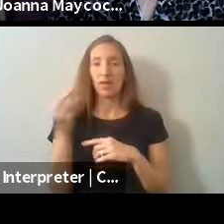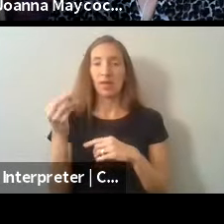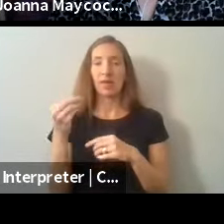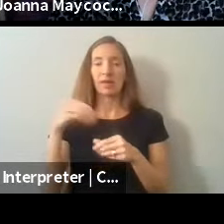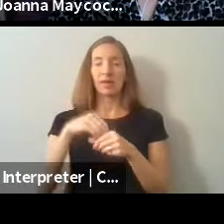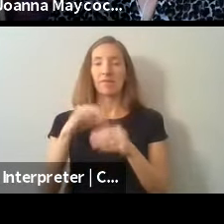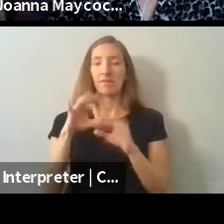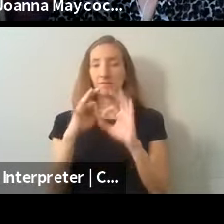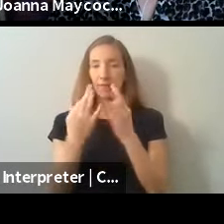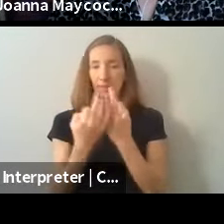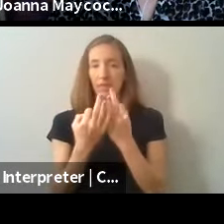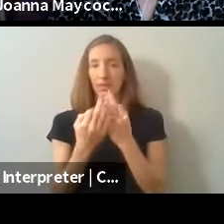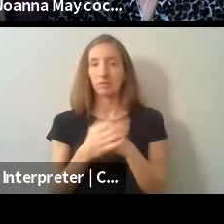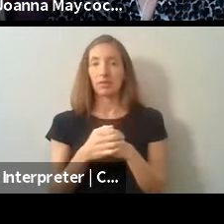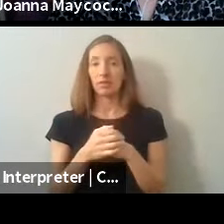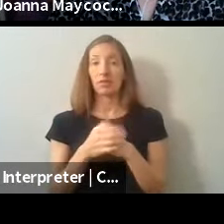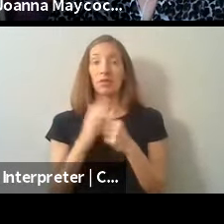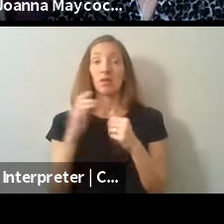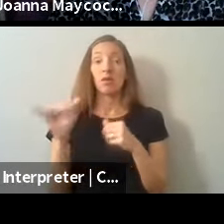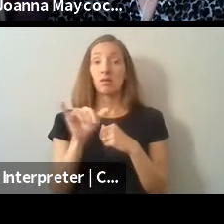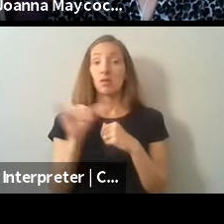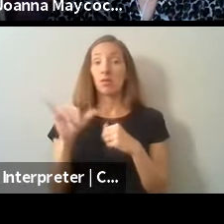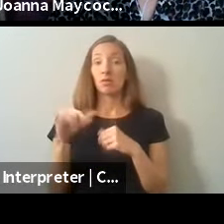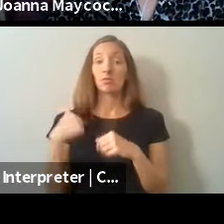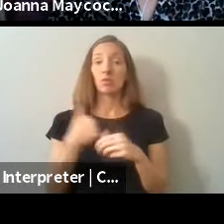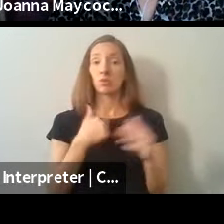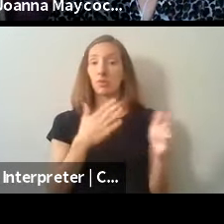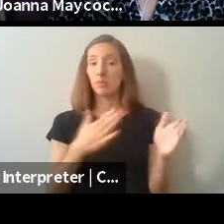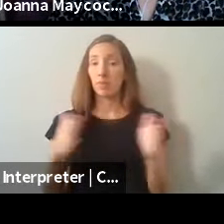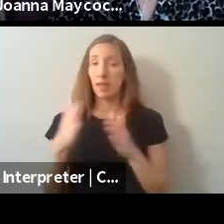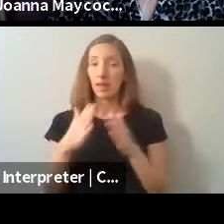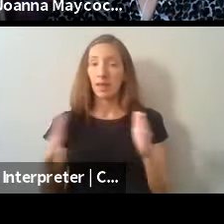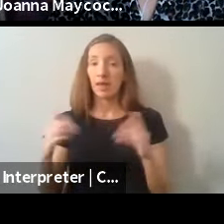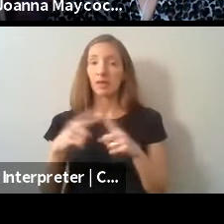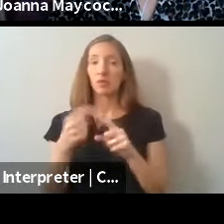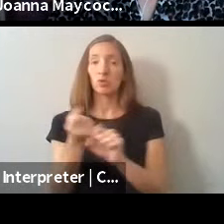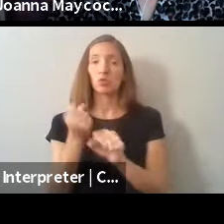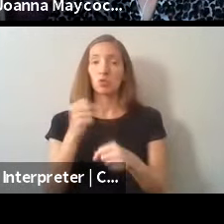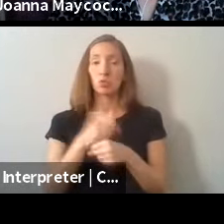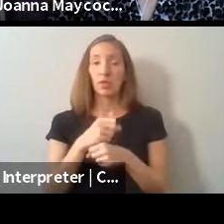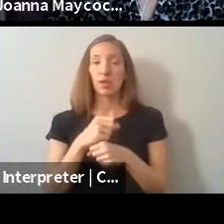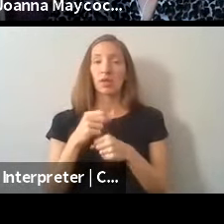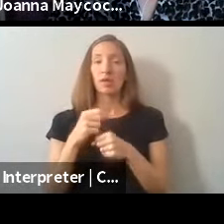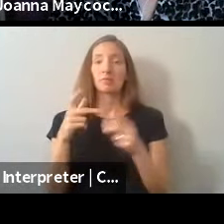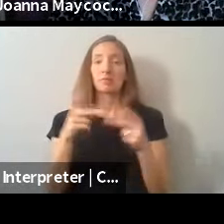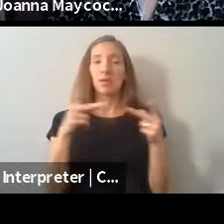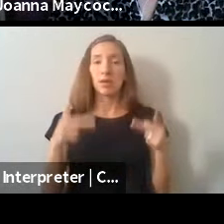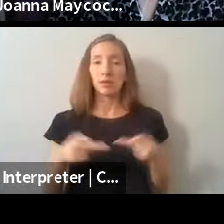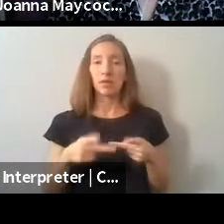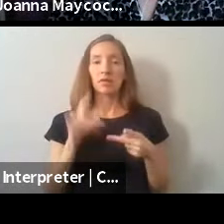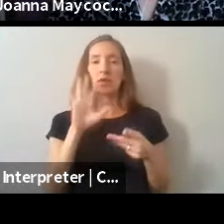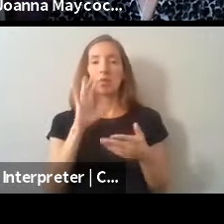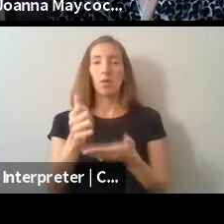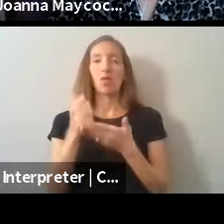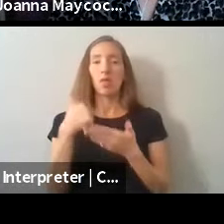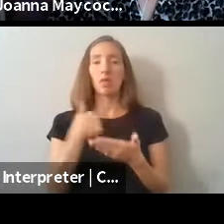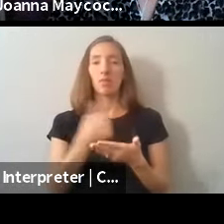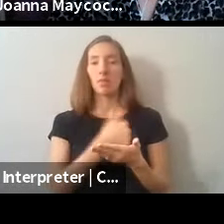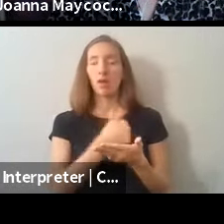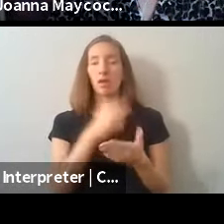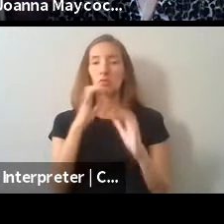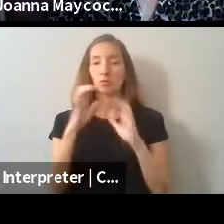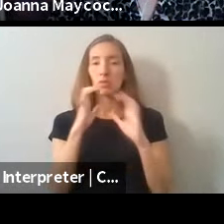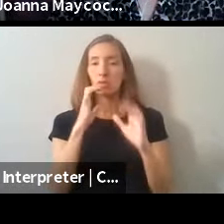un protocolo de comunicación a fin de que no se interrumpan los procesos de atención a